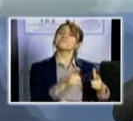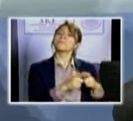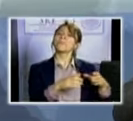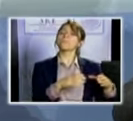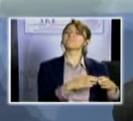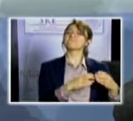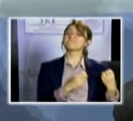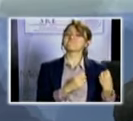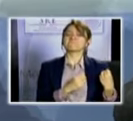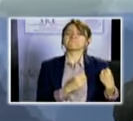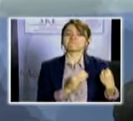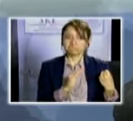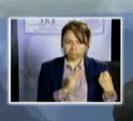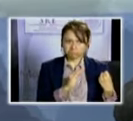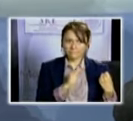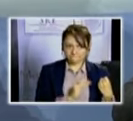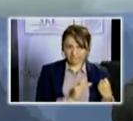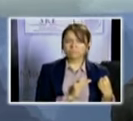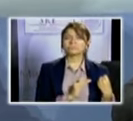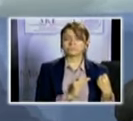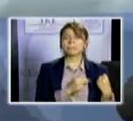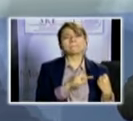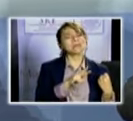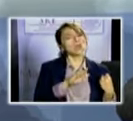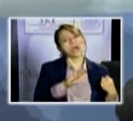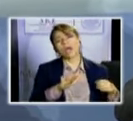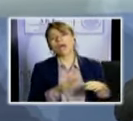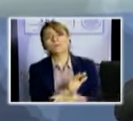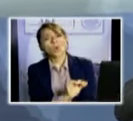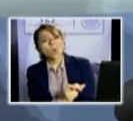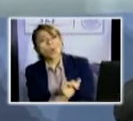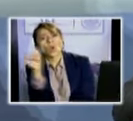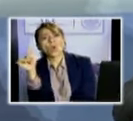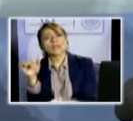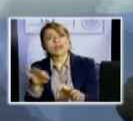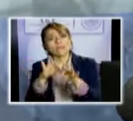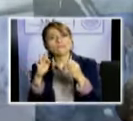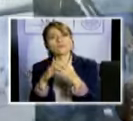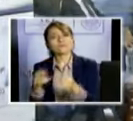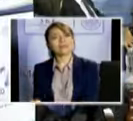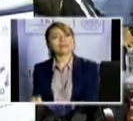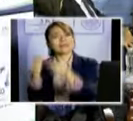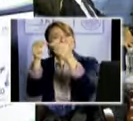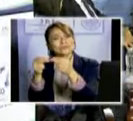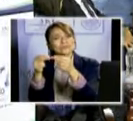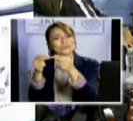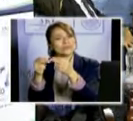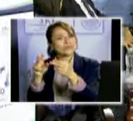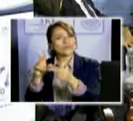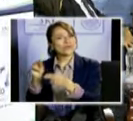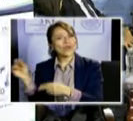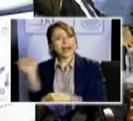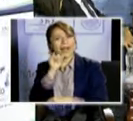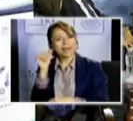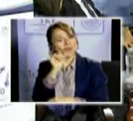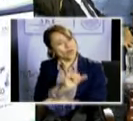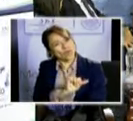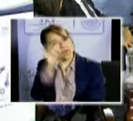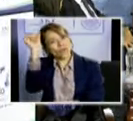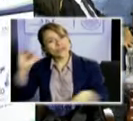ilegales. Ahora, no podemos, y allá soy provocador yo, no podemos imaginar que